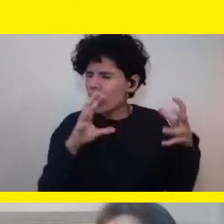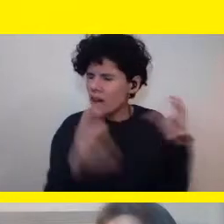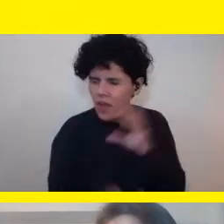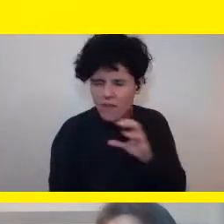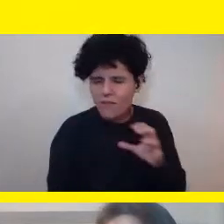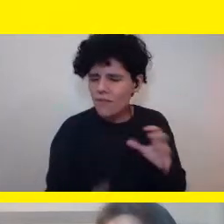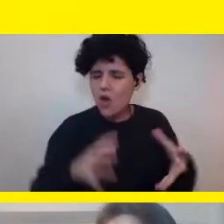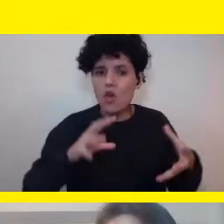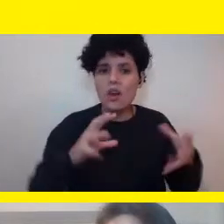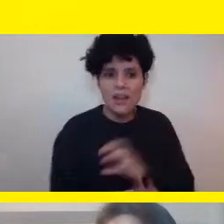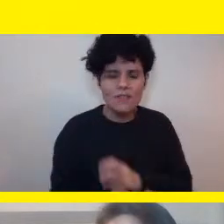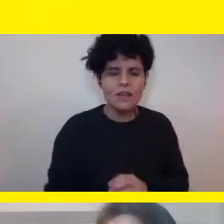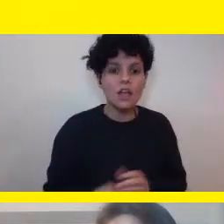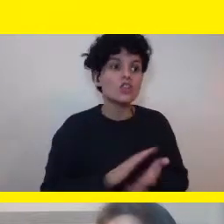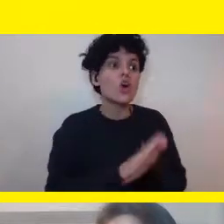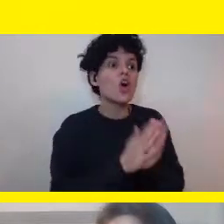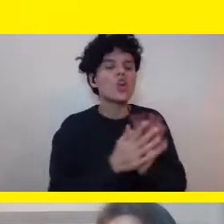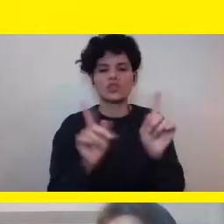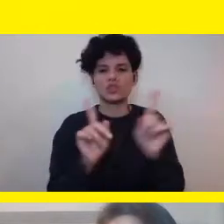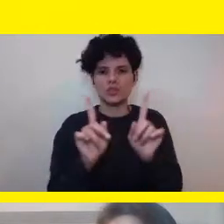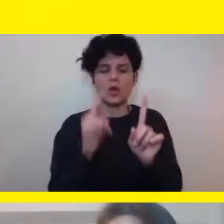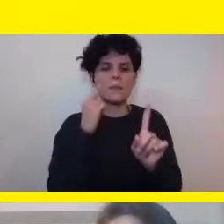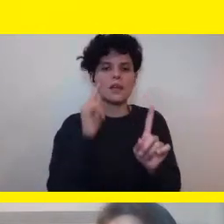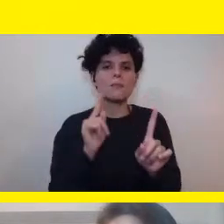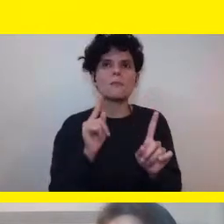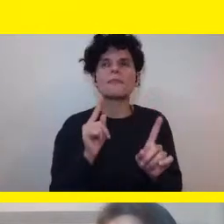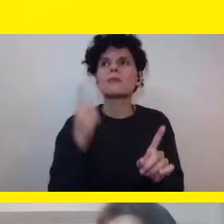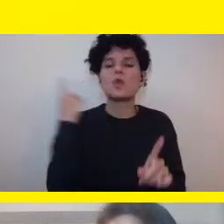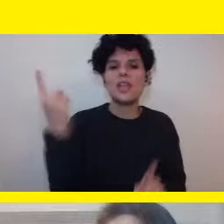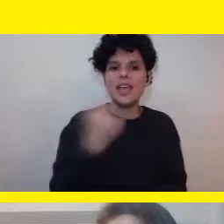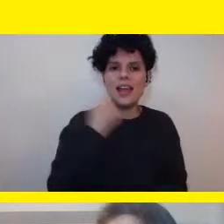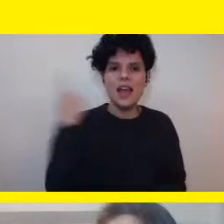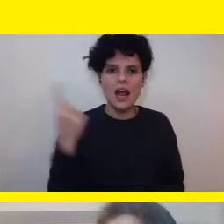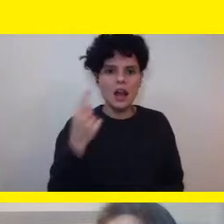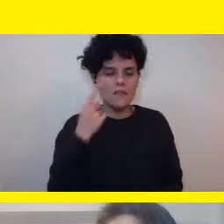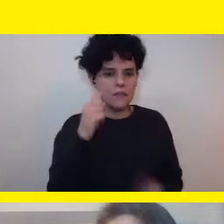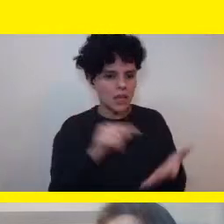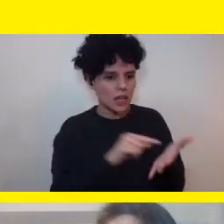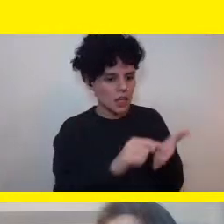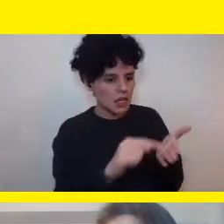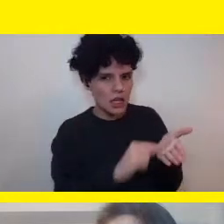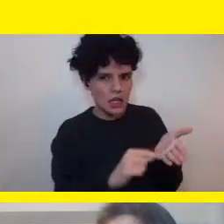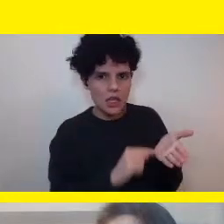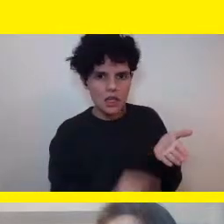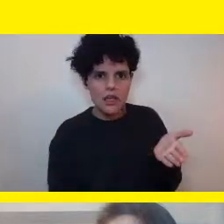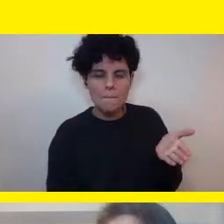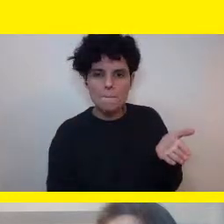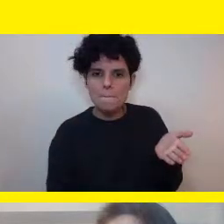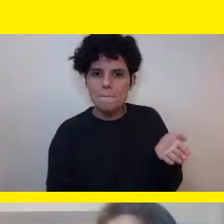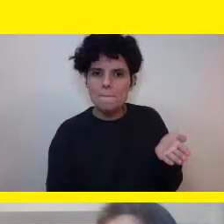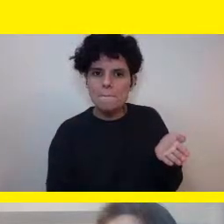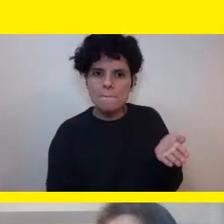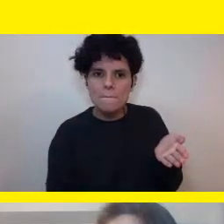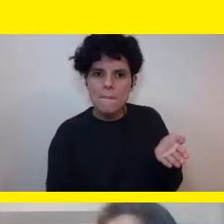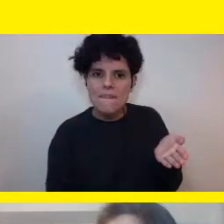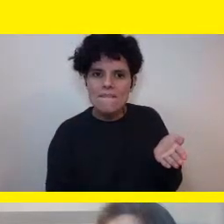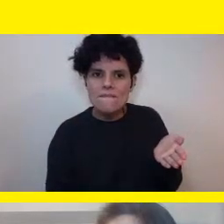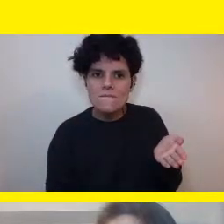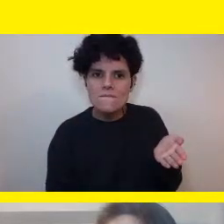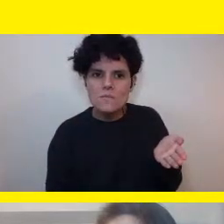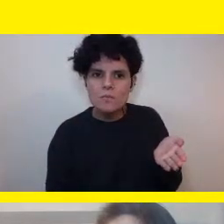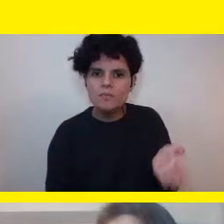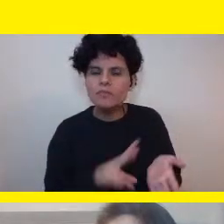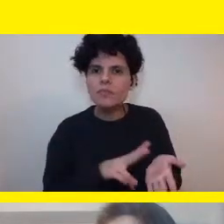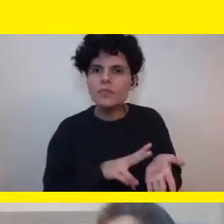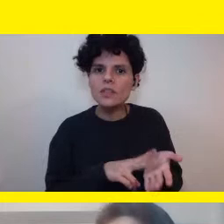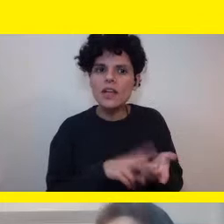no todos los casos, pero uno en general observa una ausencia de la precisión de los hechos criminales que han ocurrido en perjuicio